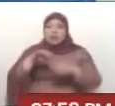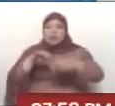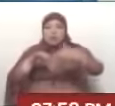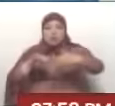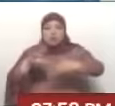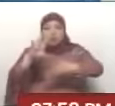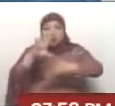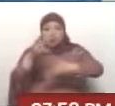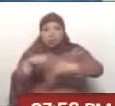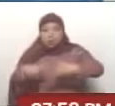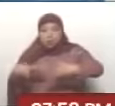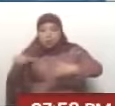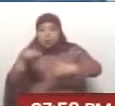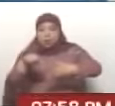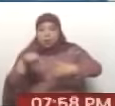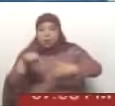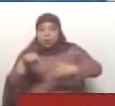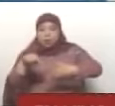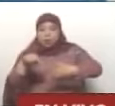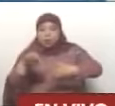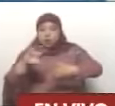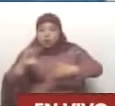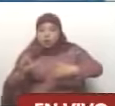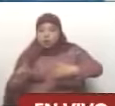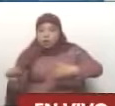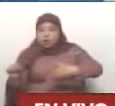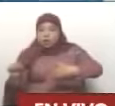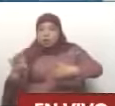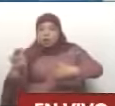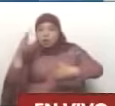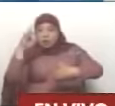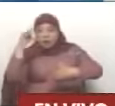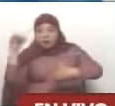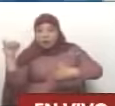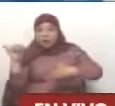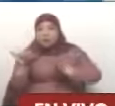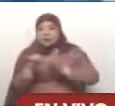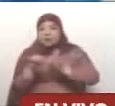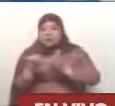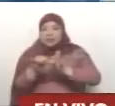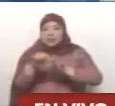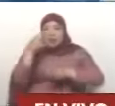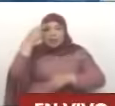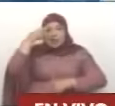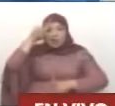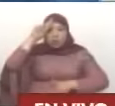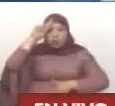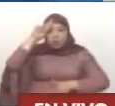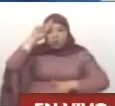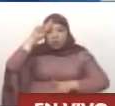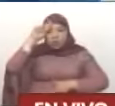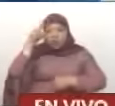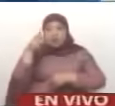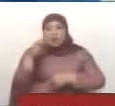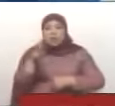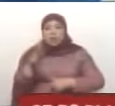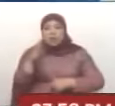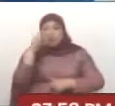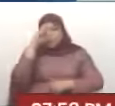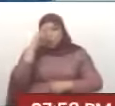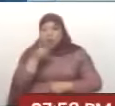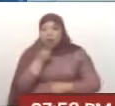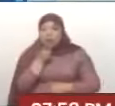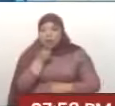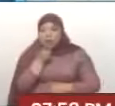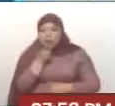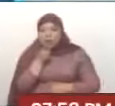está Cuba, al otro lado está Puerto Rico y en el medio está República Dominicana. Y han querido matar durante un siglo la historia gloriosa de Haití.